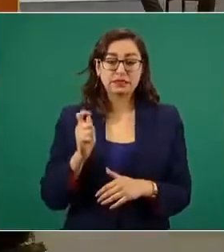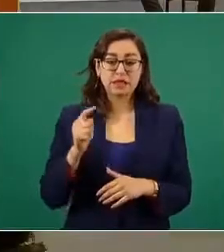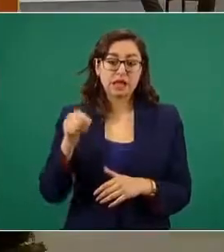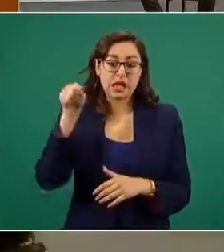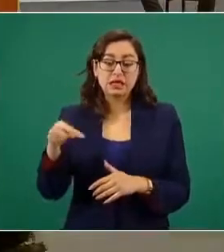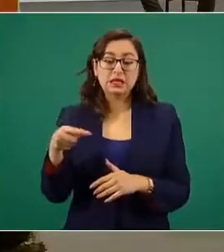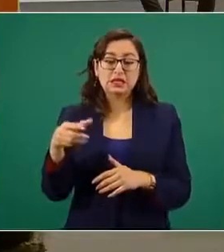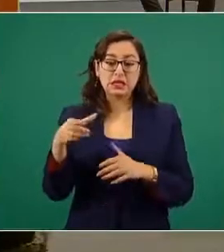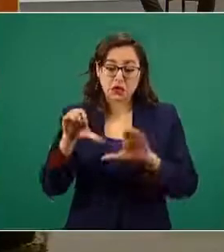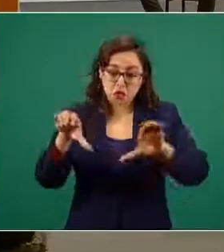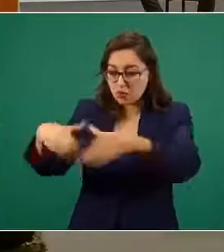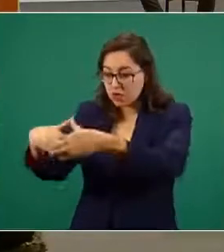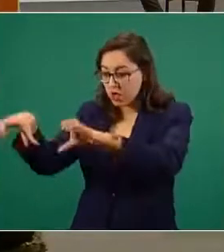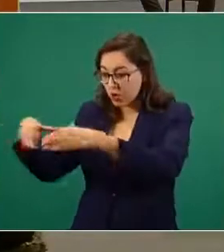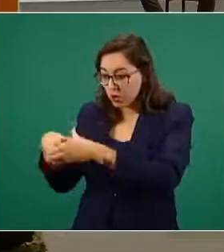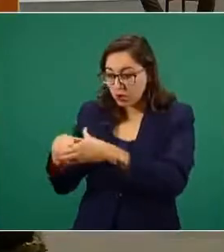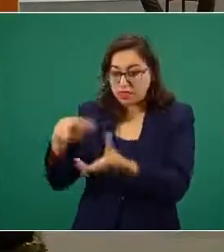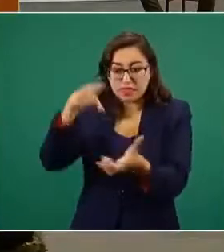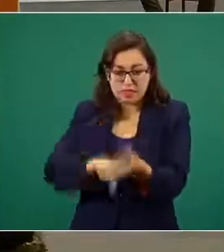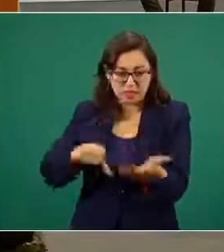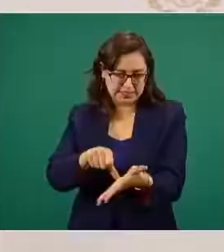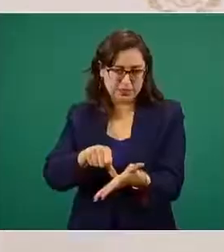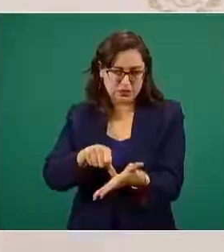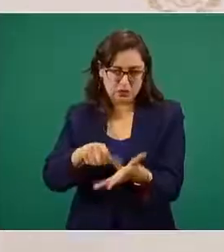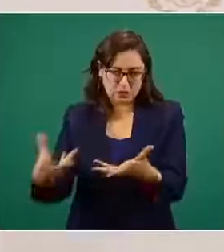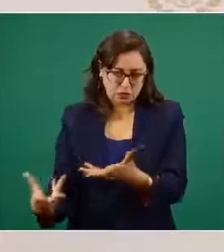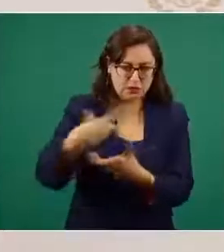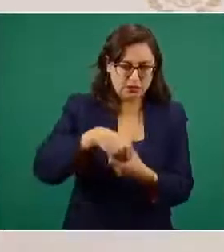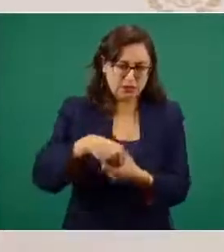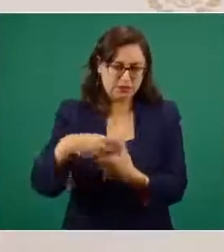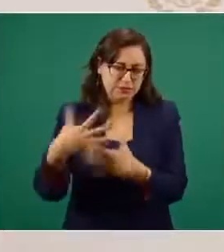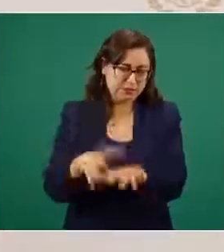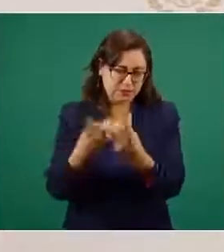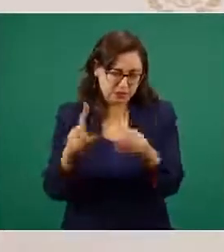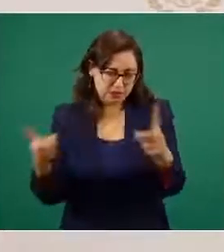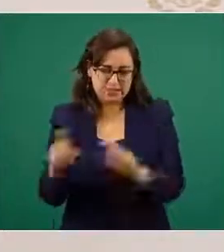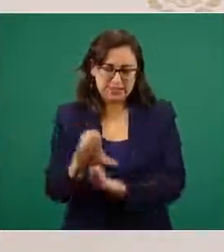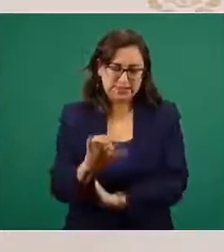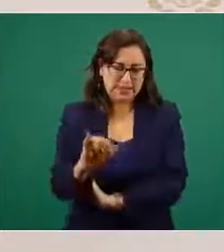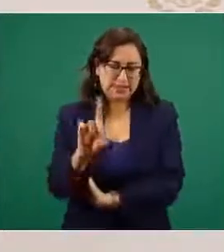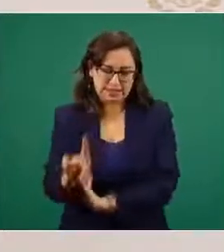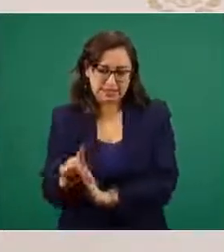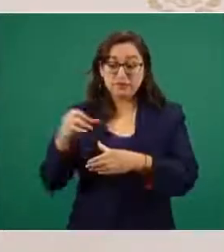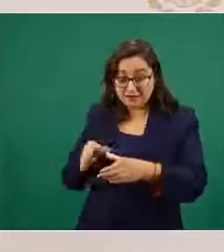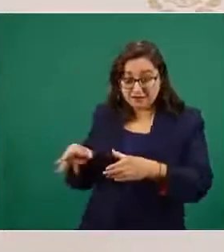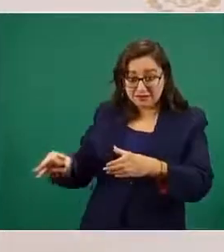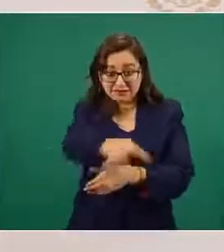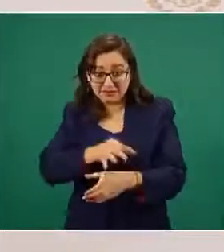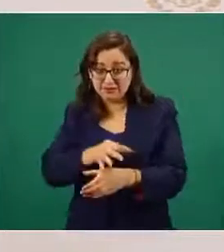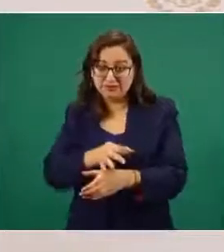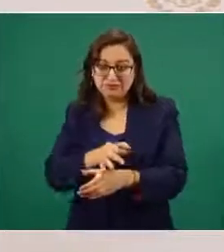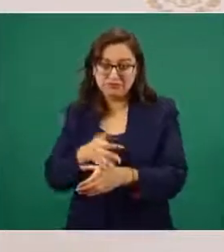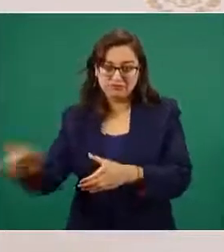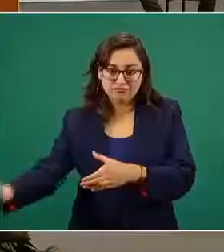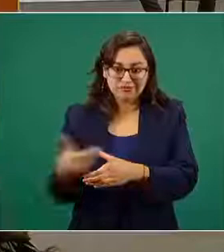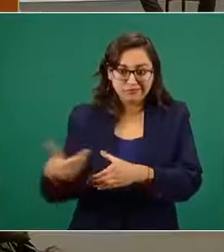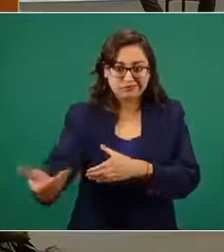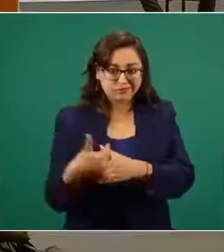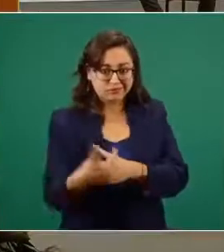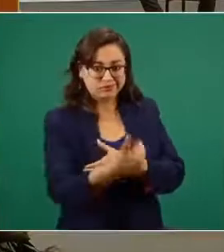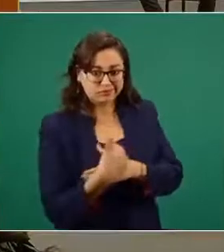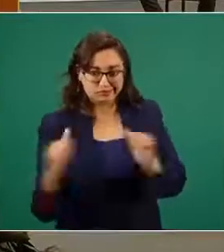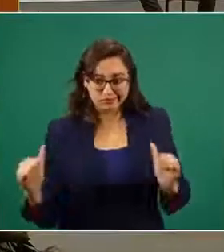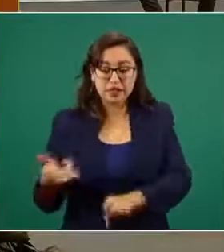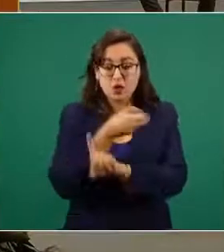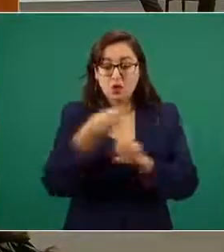comunidades estratégicas. Un centro integrador es una comunidad estratégica a la que acuden otras pequeñas comunidades. Entonces tenemos